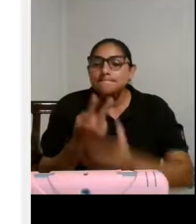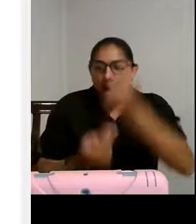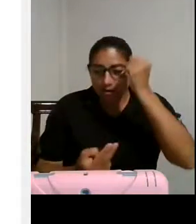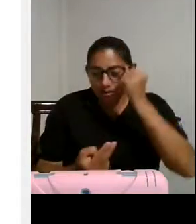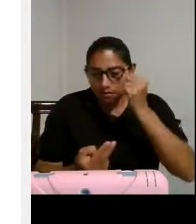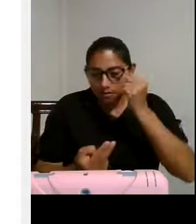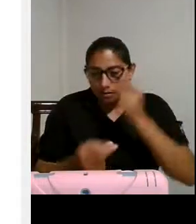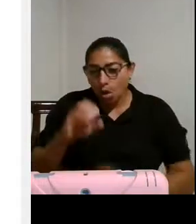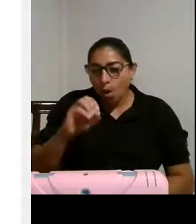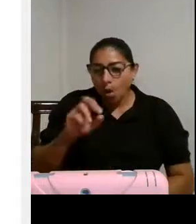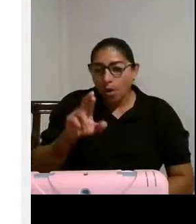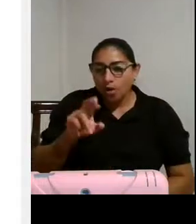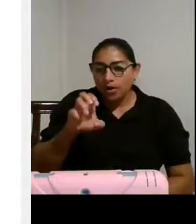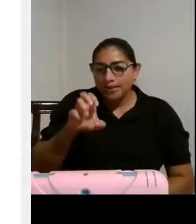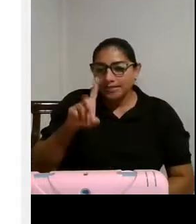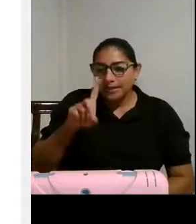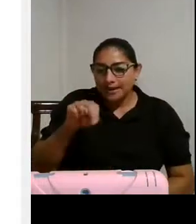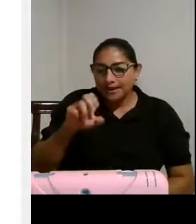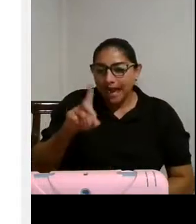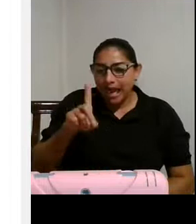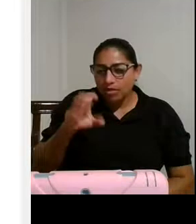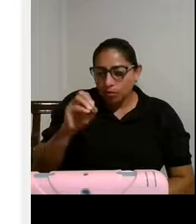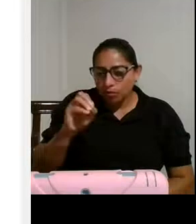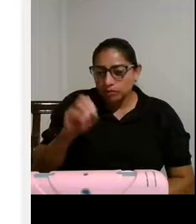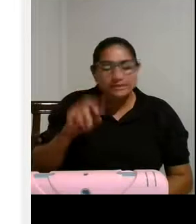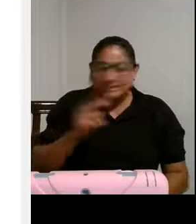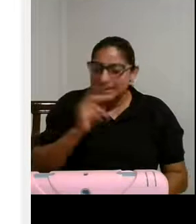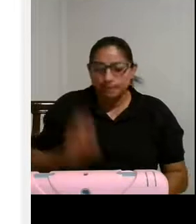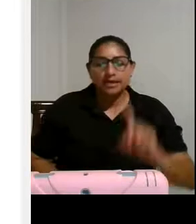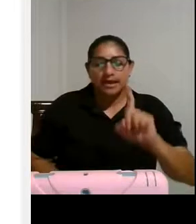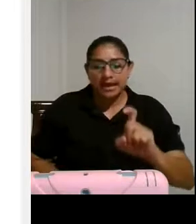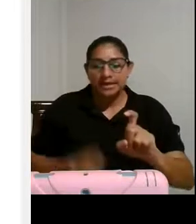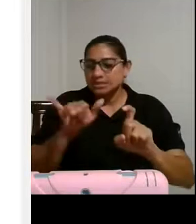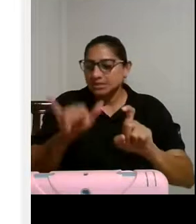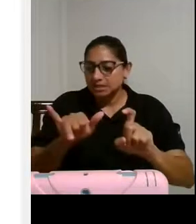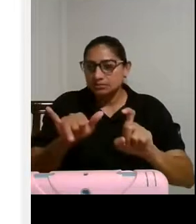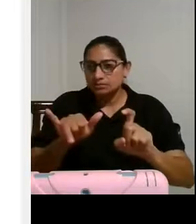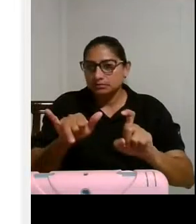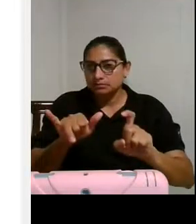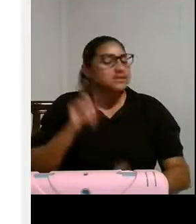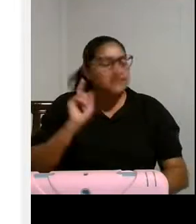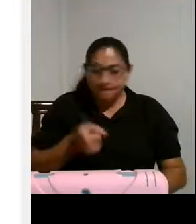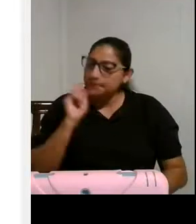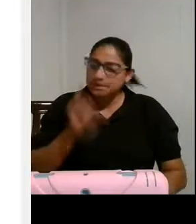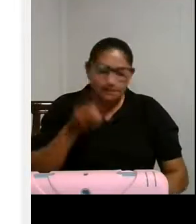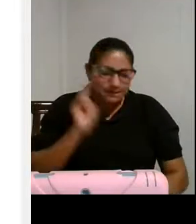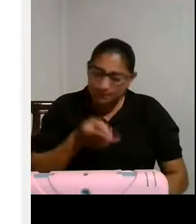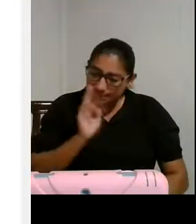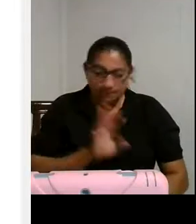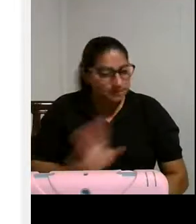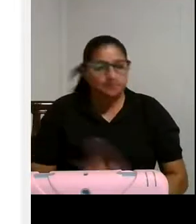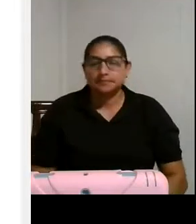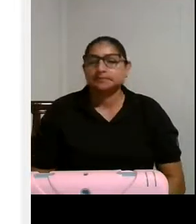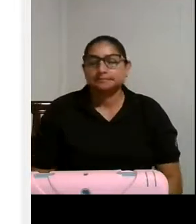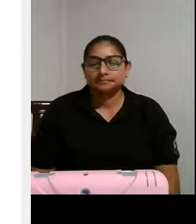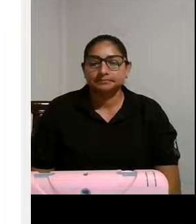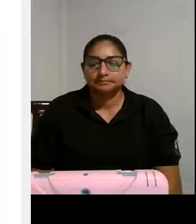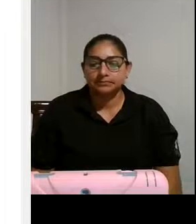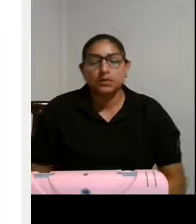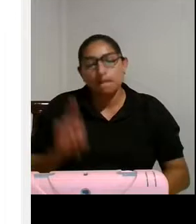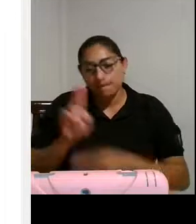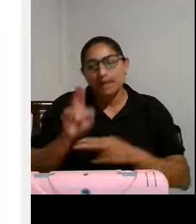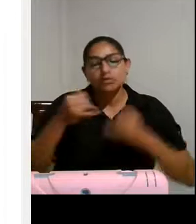van a ser uno mismo, ¿de acuerdo? Pero como ok. no podemos hacerlo directamente porque se nos indefine, entonces vamos a usar límites y ya